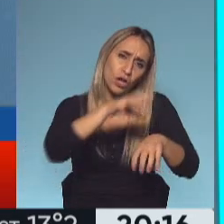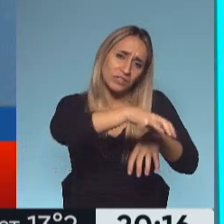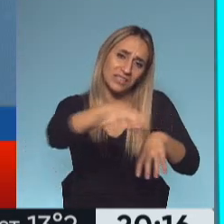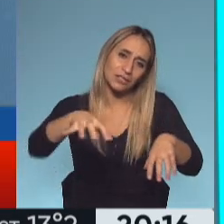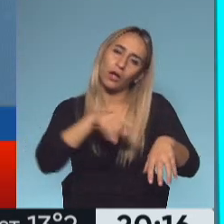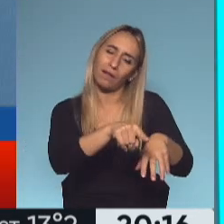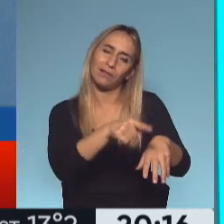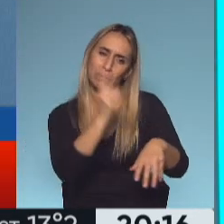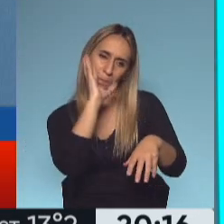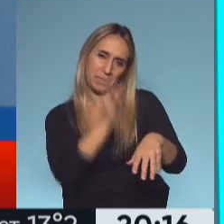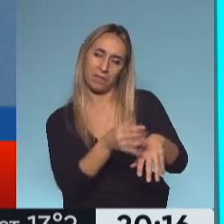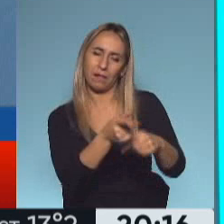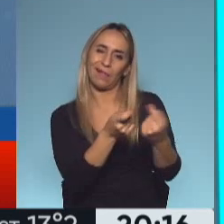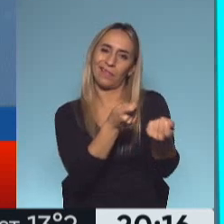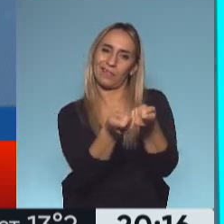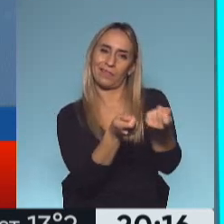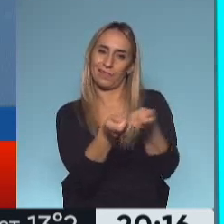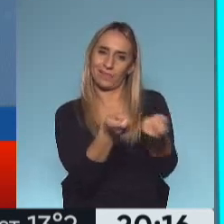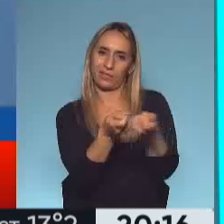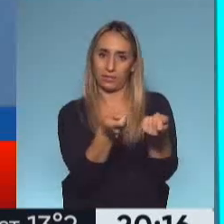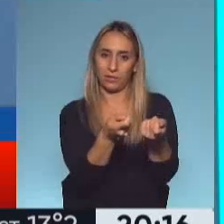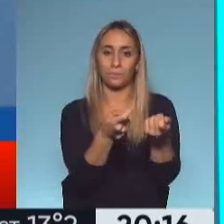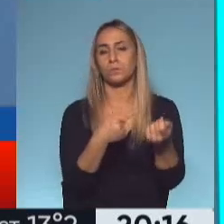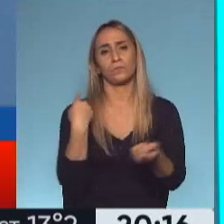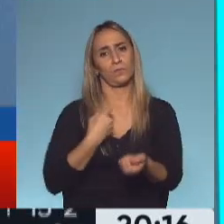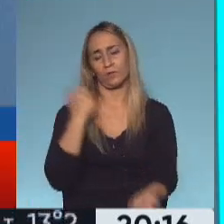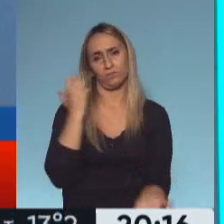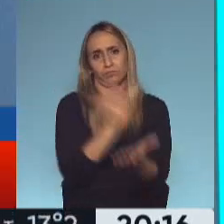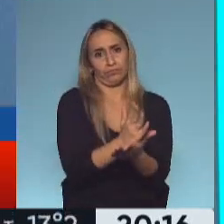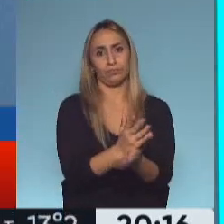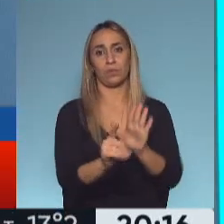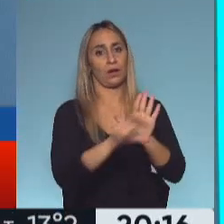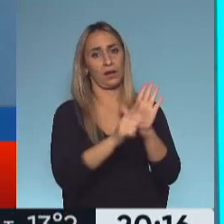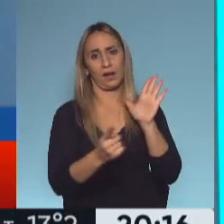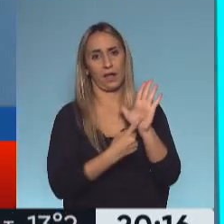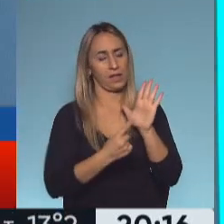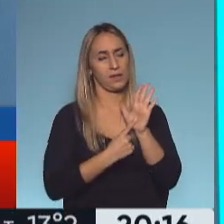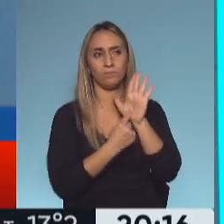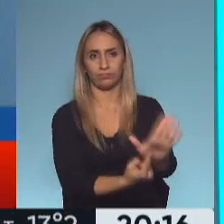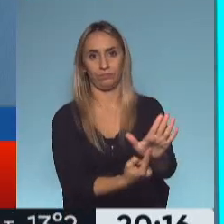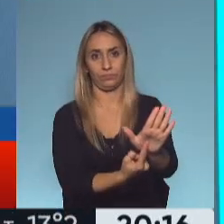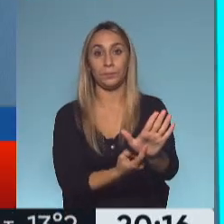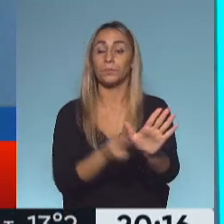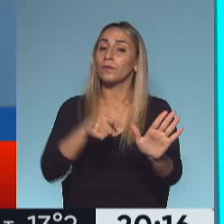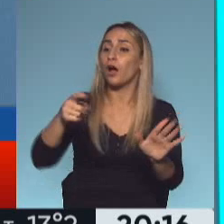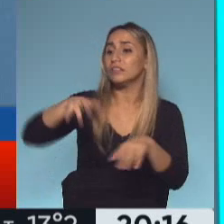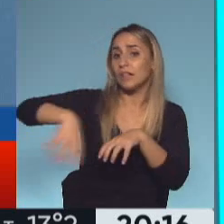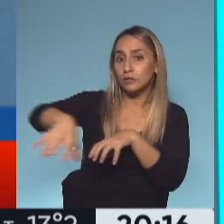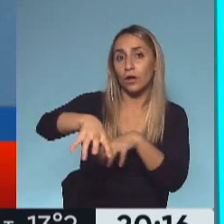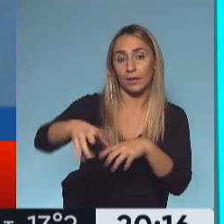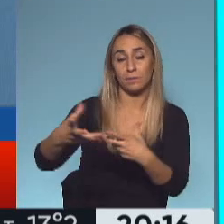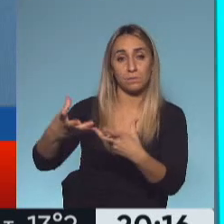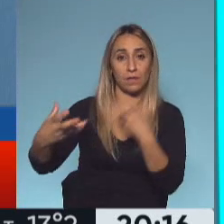de especulativos, y ahí hemos actuado con todo el rigor y el peso de la ley, sobre todo la ley de abastecimiento, y otros sectores que creo que han